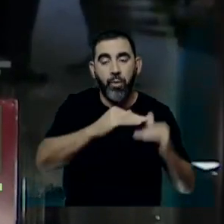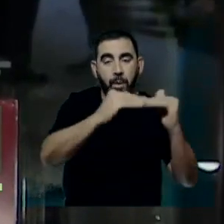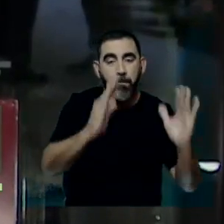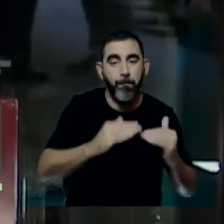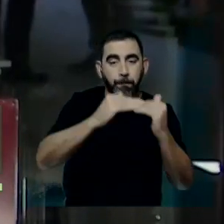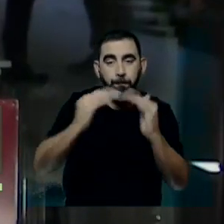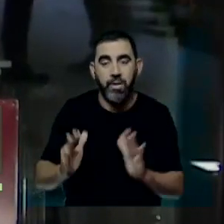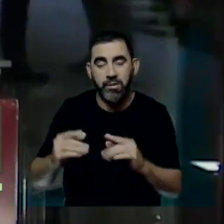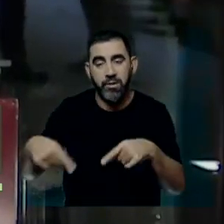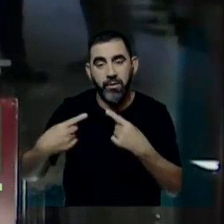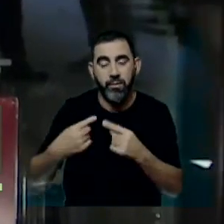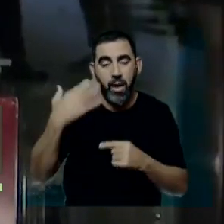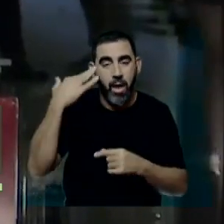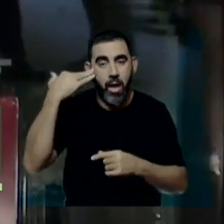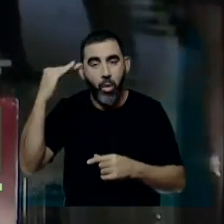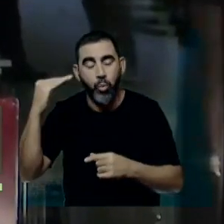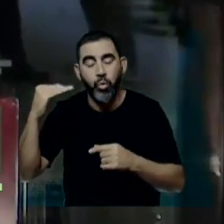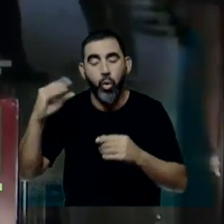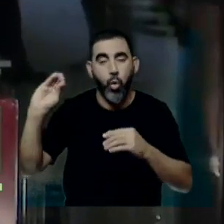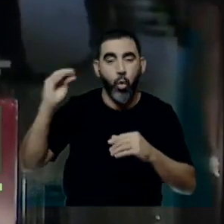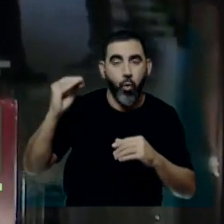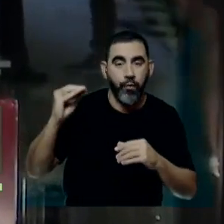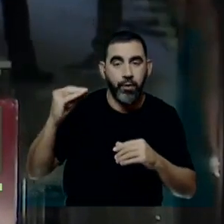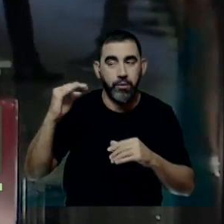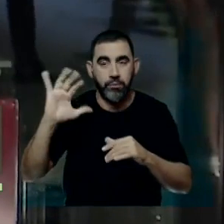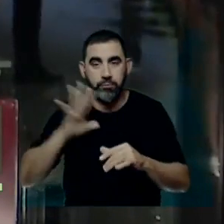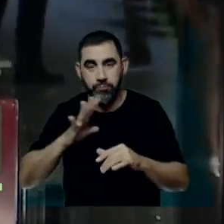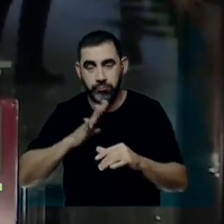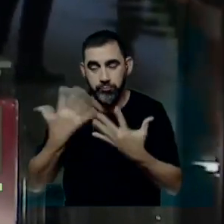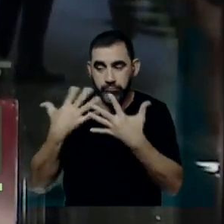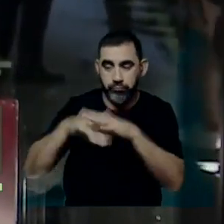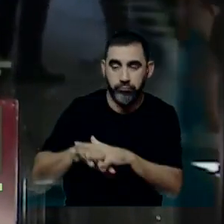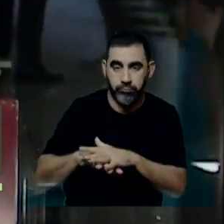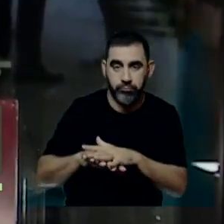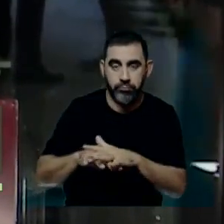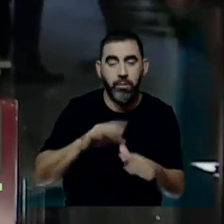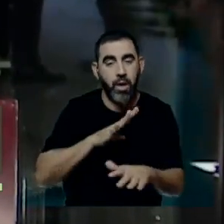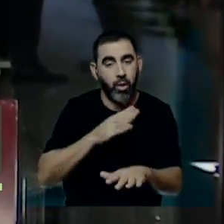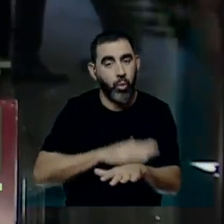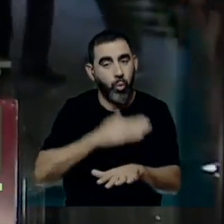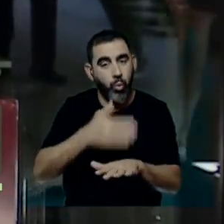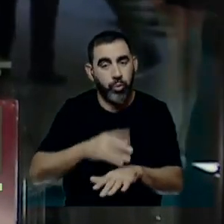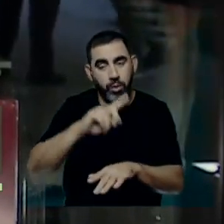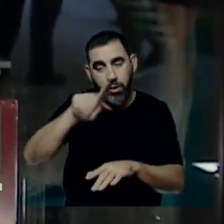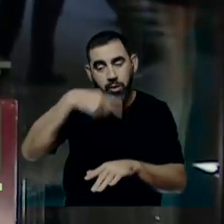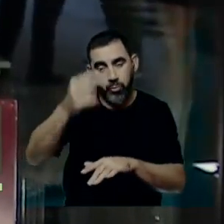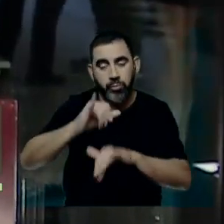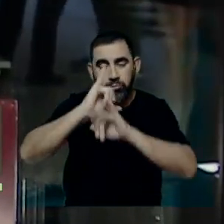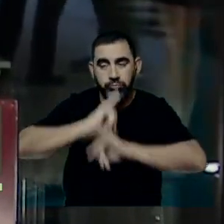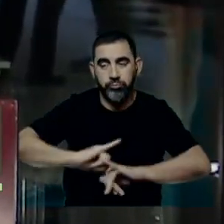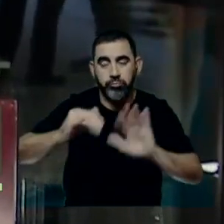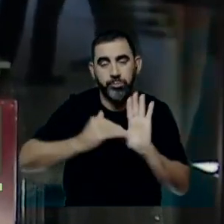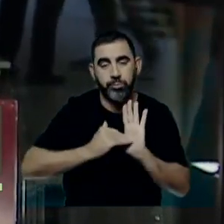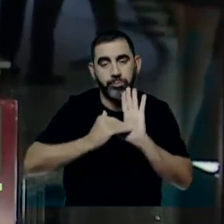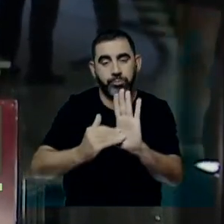debate había tantas personas adultas como jóvenes y se llegaron a conclusiones que después se presentaron